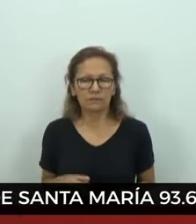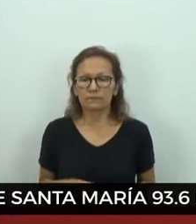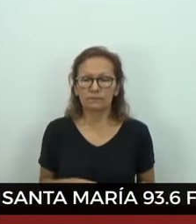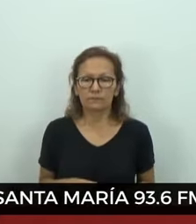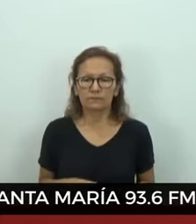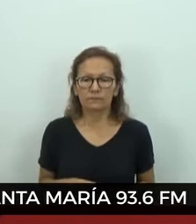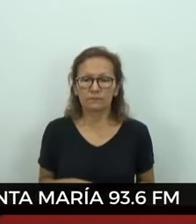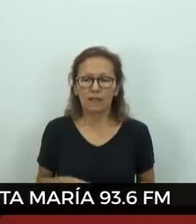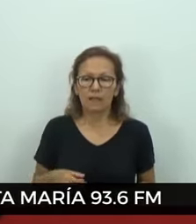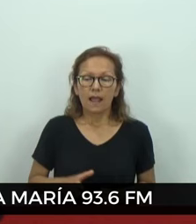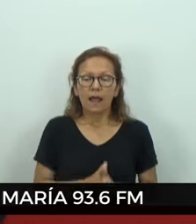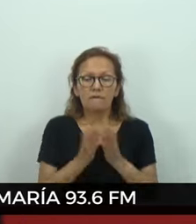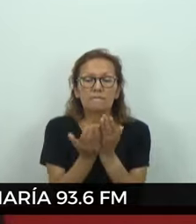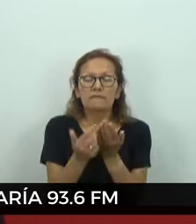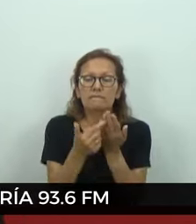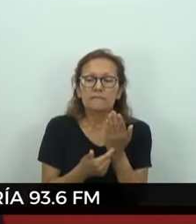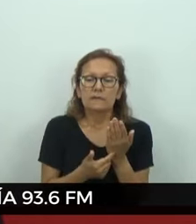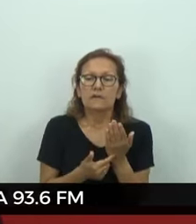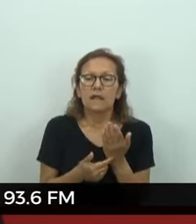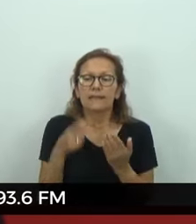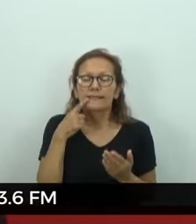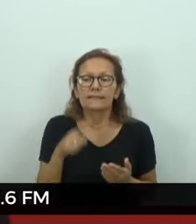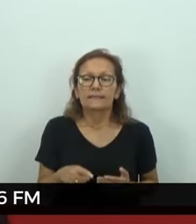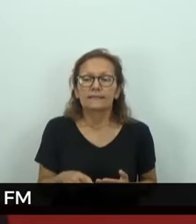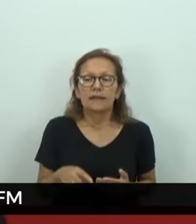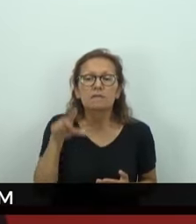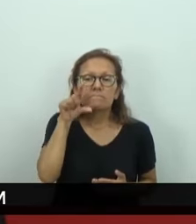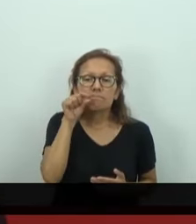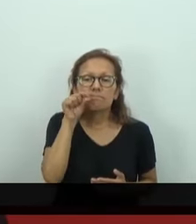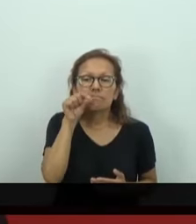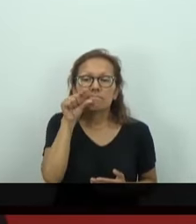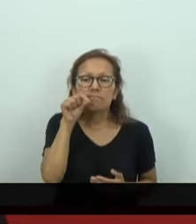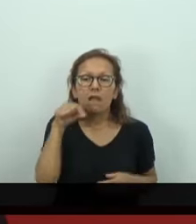Dice la Biblia que las aves del cielo se comieron la palabra.